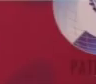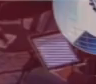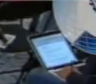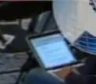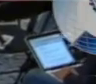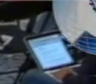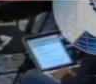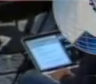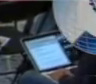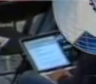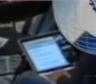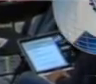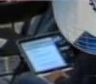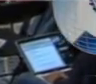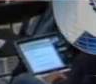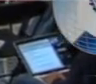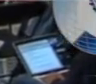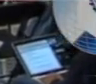y